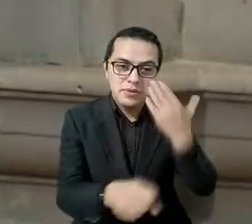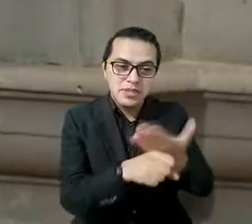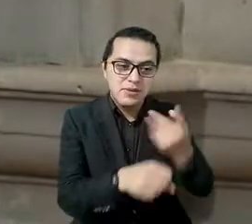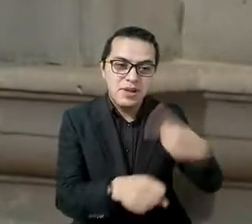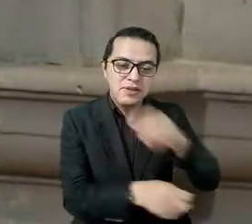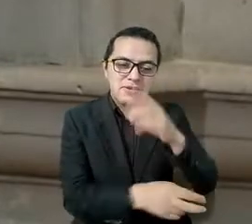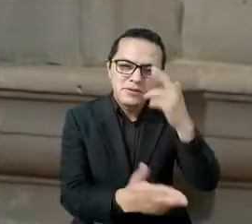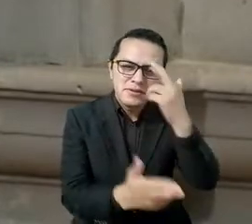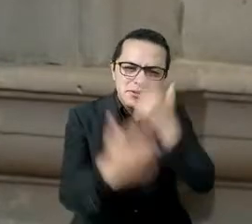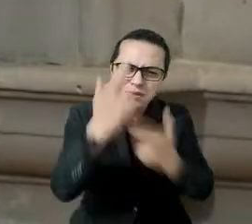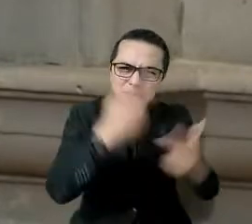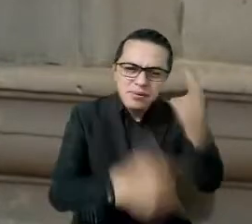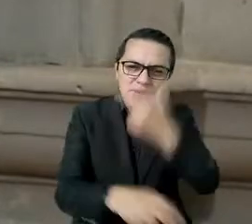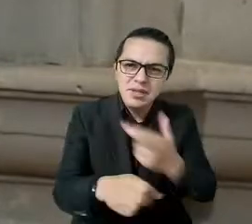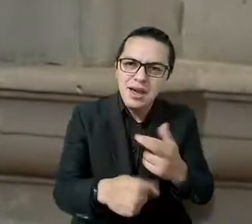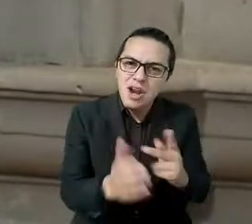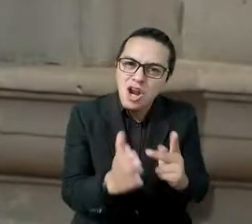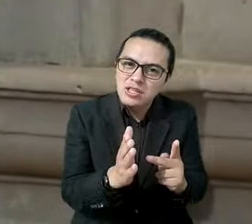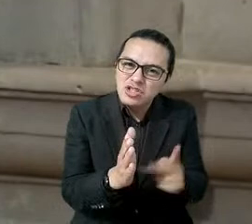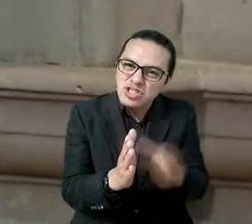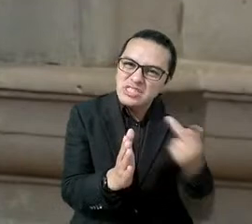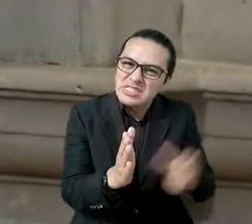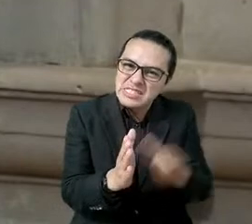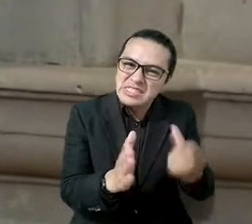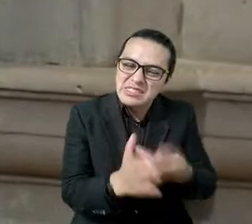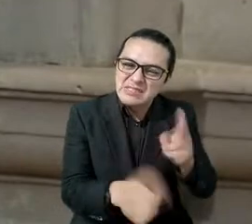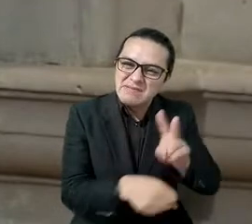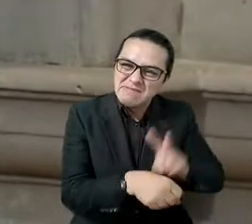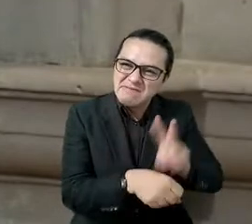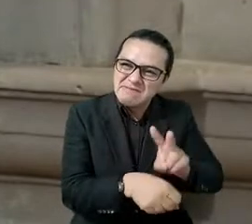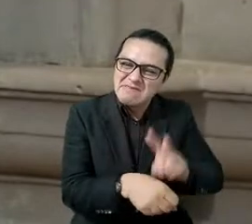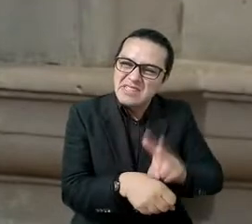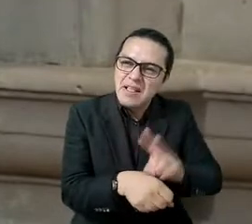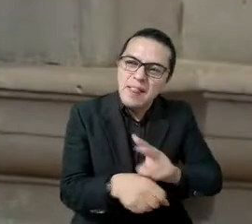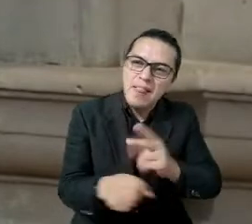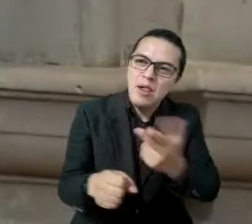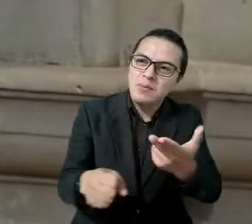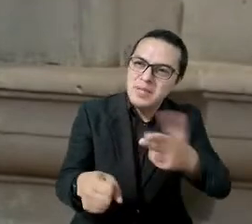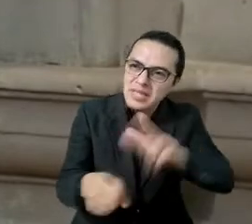planeación, construcción, ampliación, remodelación, rehabilitación,